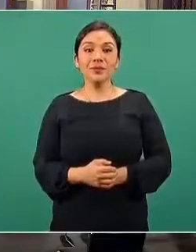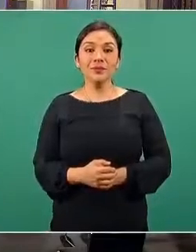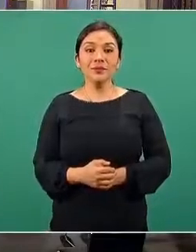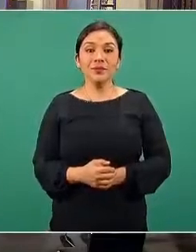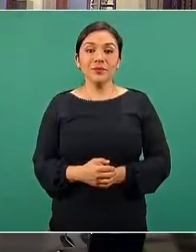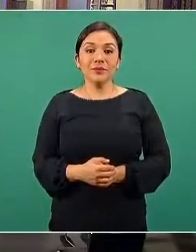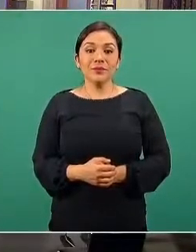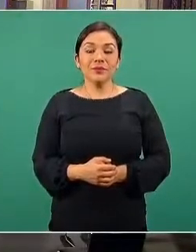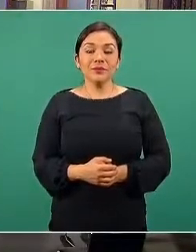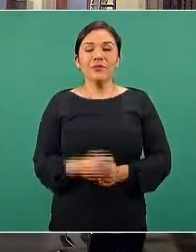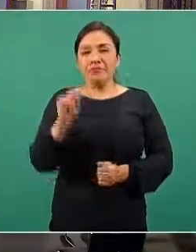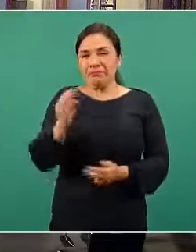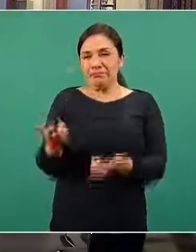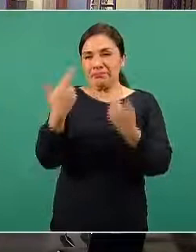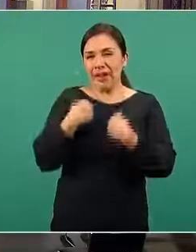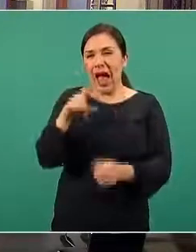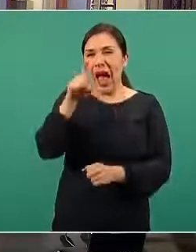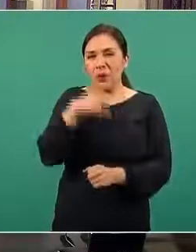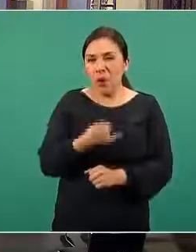Muchas gracias, doctor.